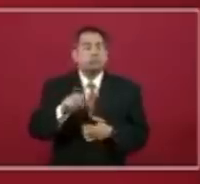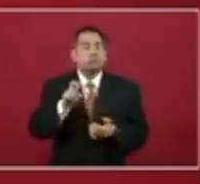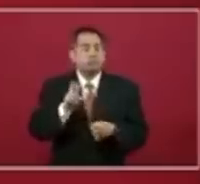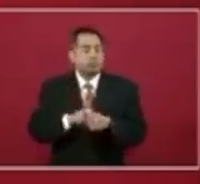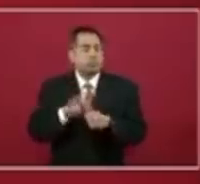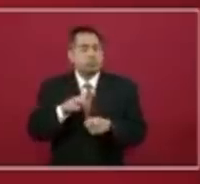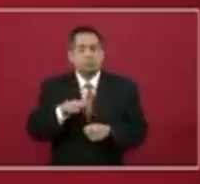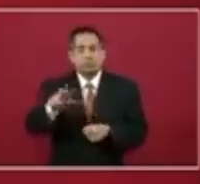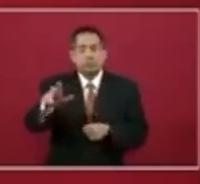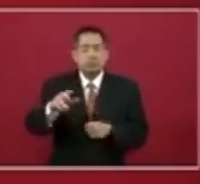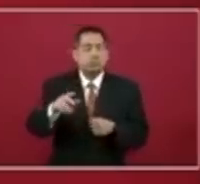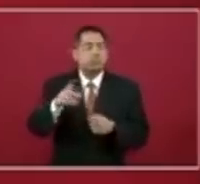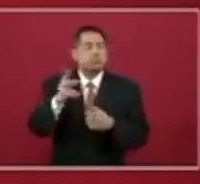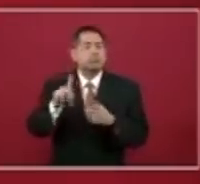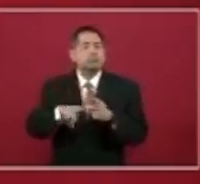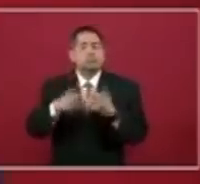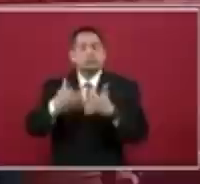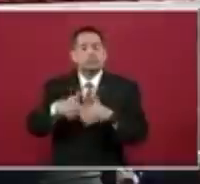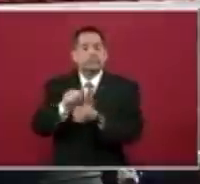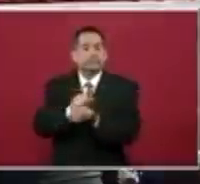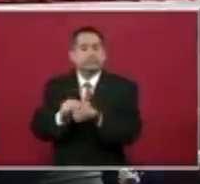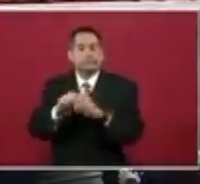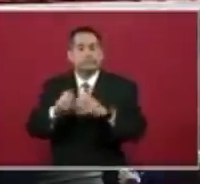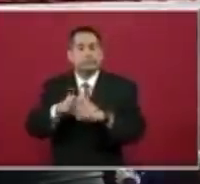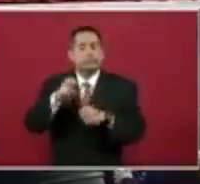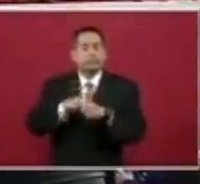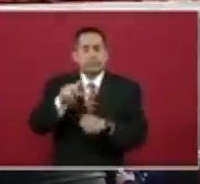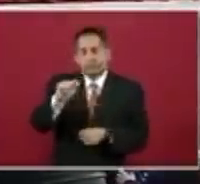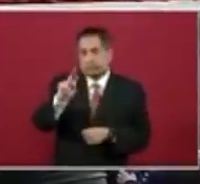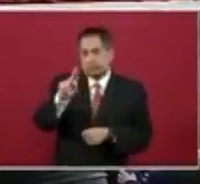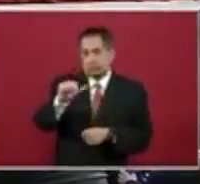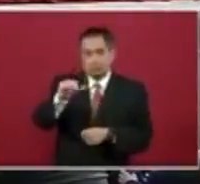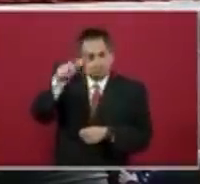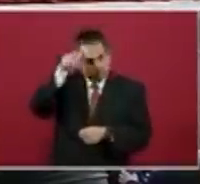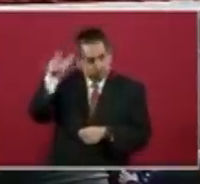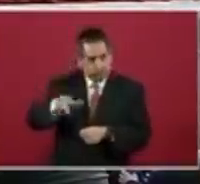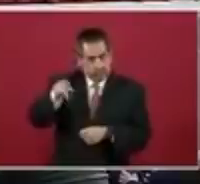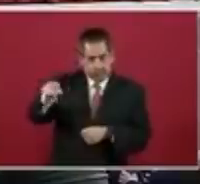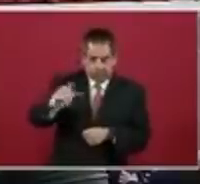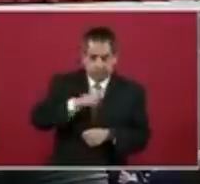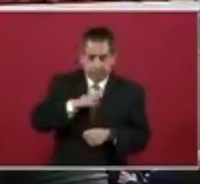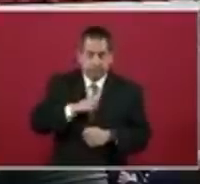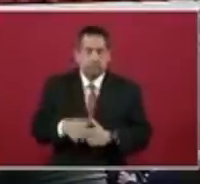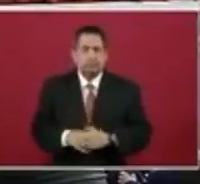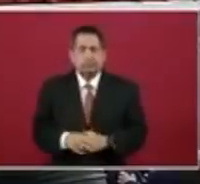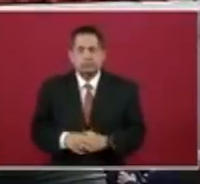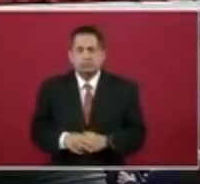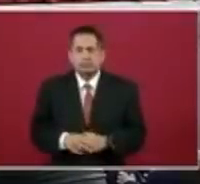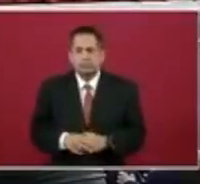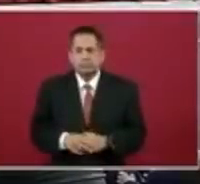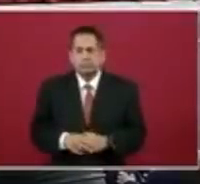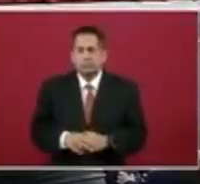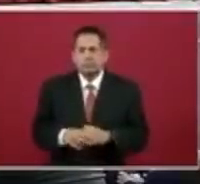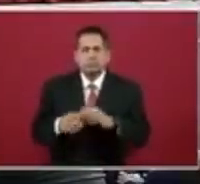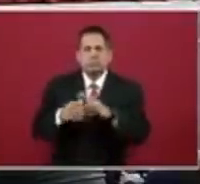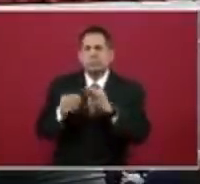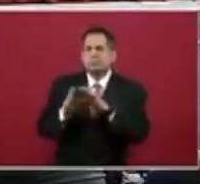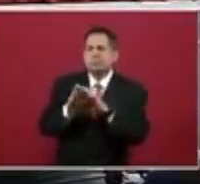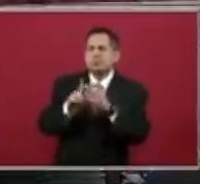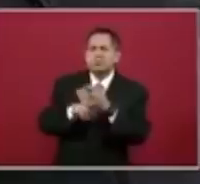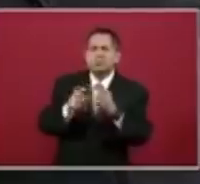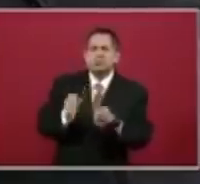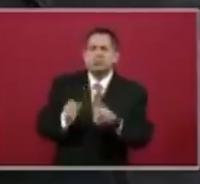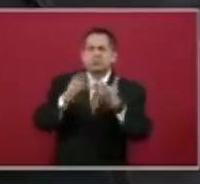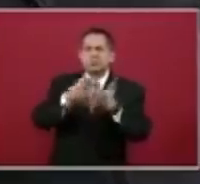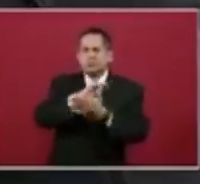la refinería de Tula, Hidalgo. Solo para aclarar, ¿que son farmouts o cuántos de